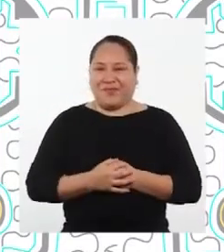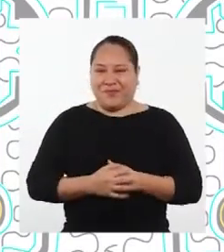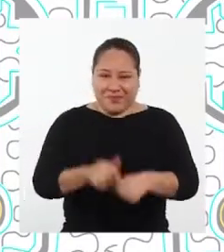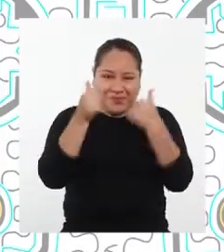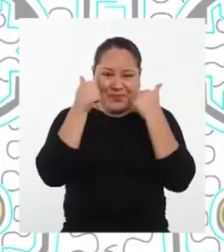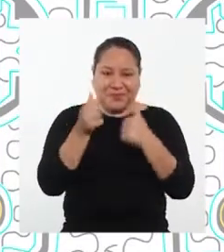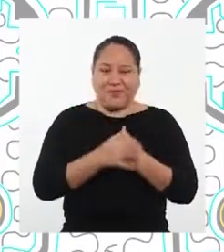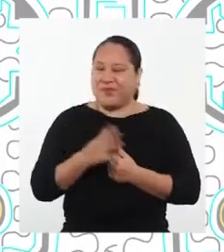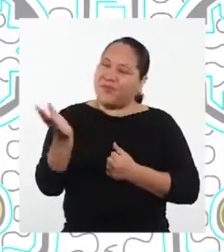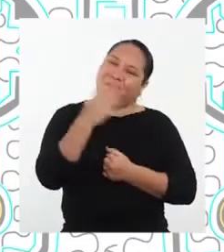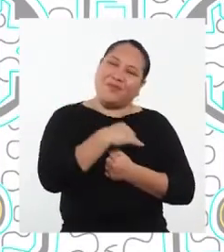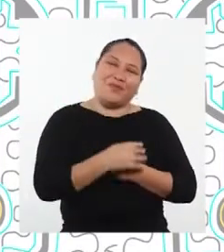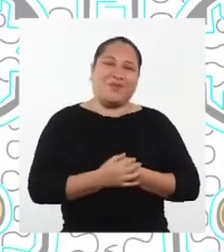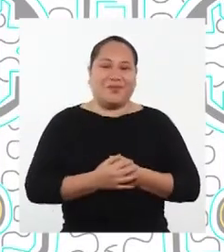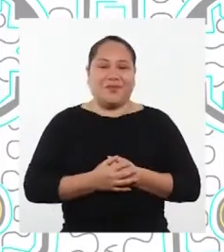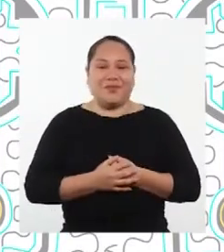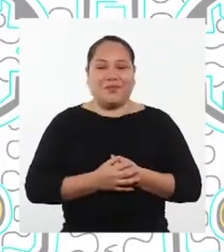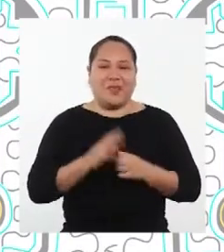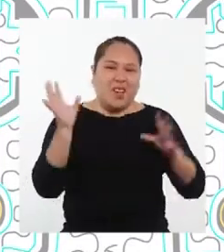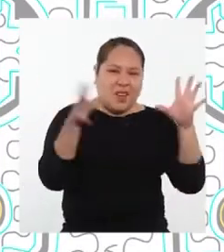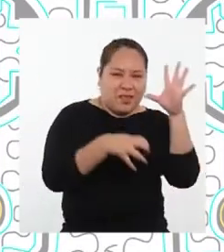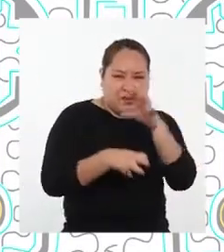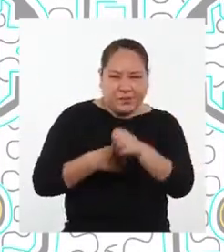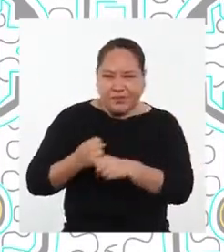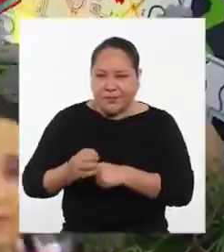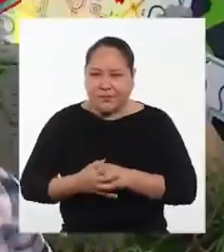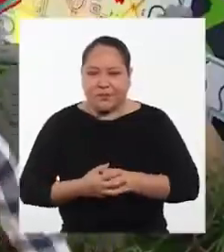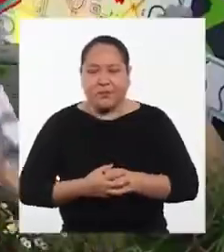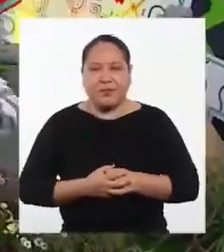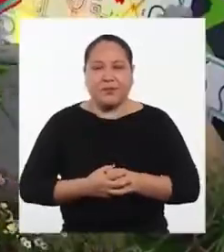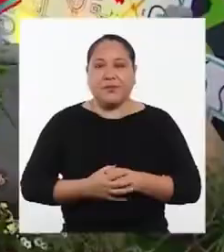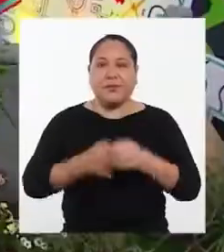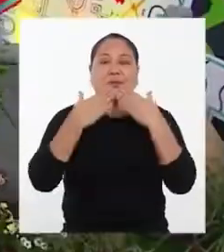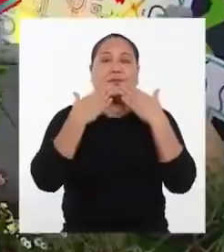¡Sí! ¡Genial! ¡Vamos entonces!